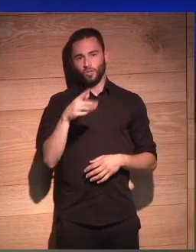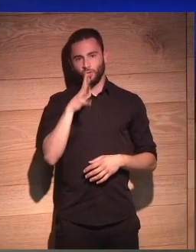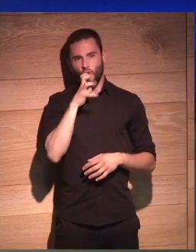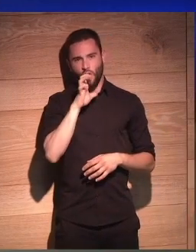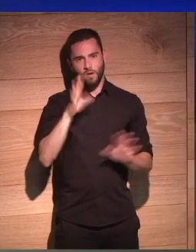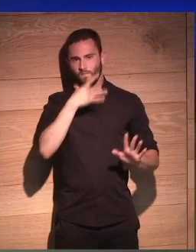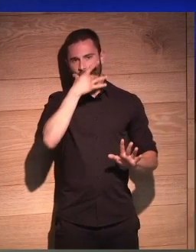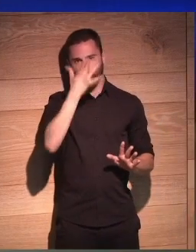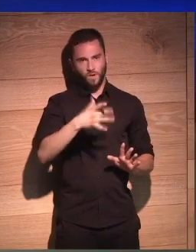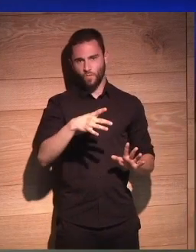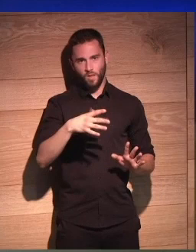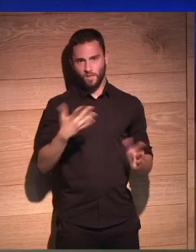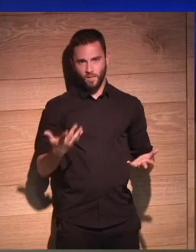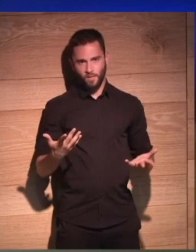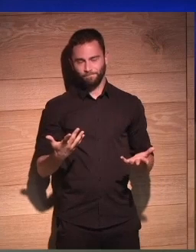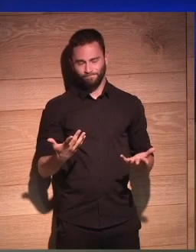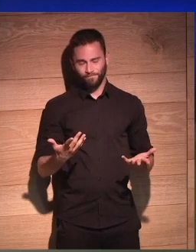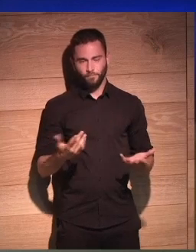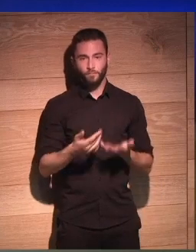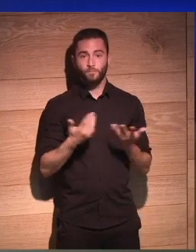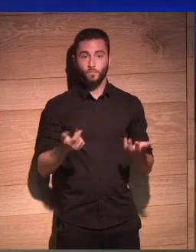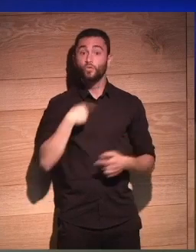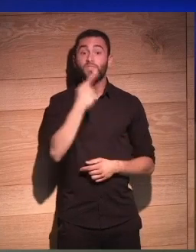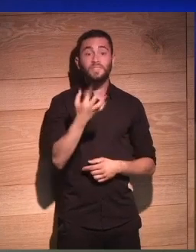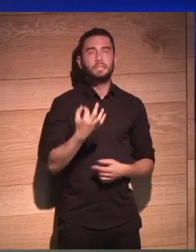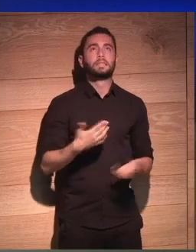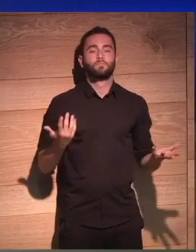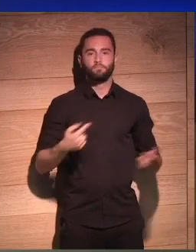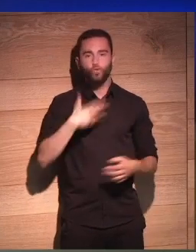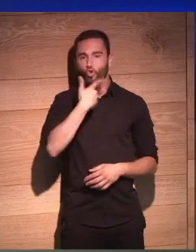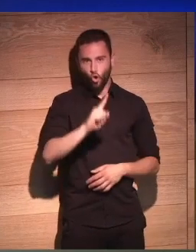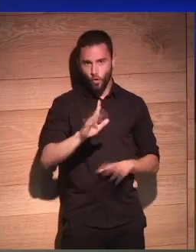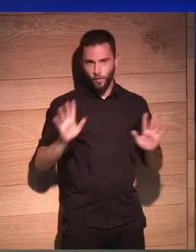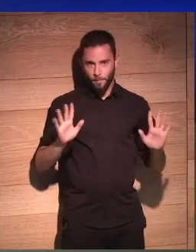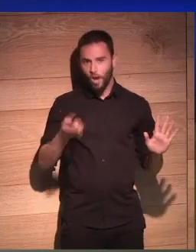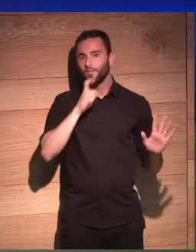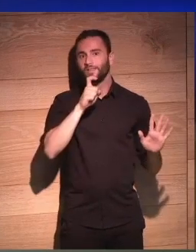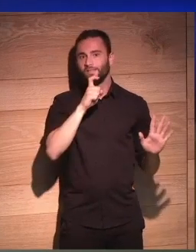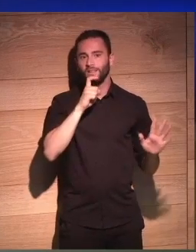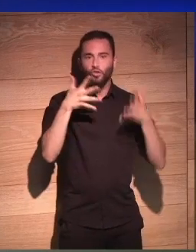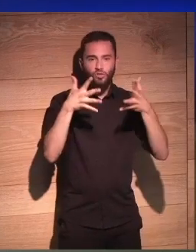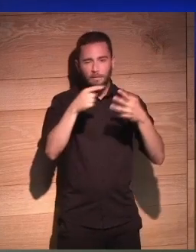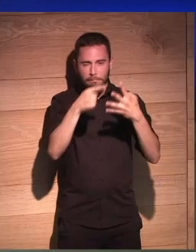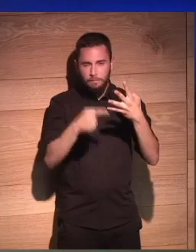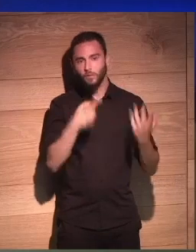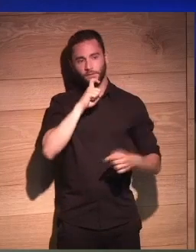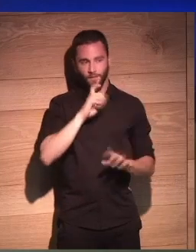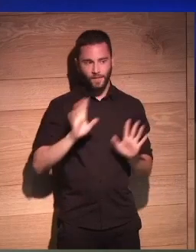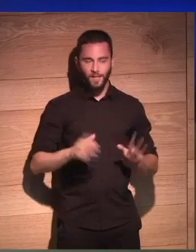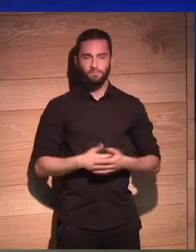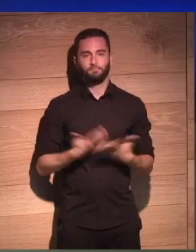¿no? Más vergonzosa de este fenómeno. Bueno, ¿qué le diría? No la conozco, así que es difícil darle como consejos muy puntuales,